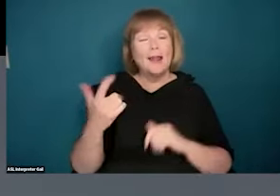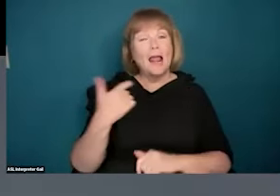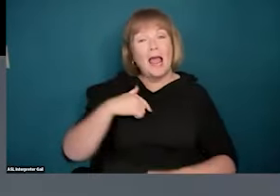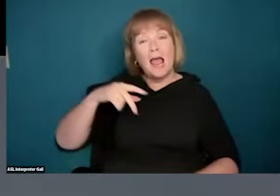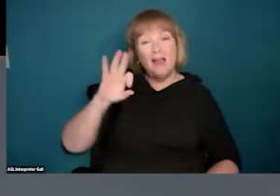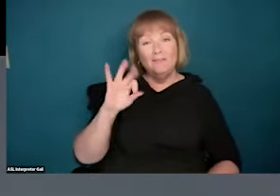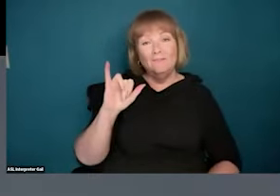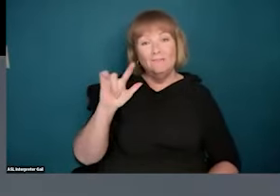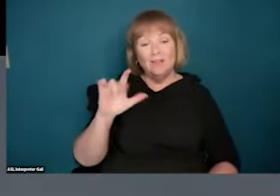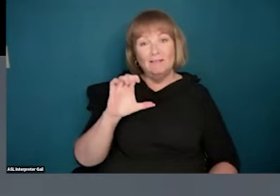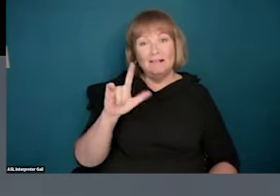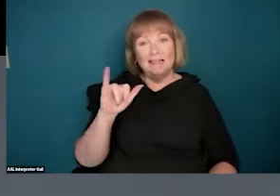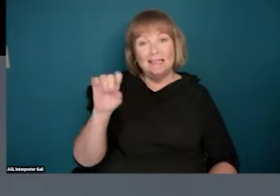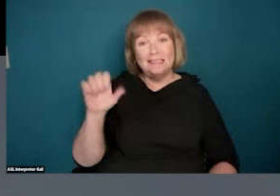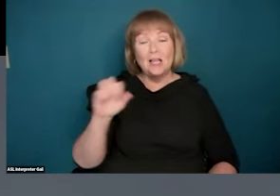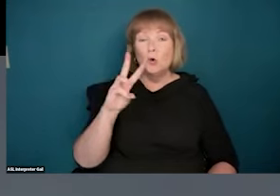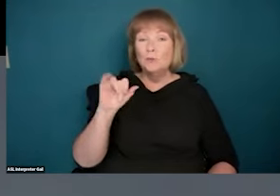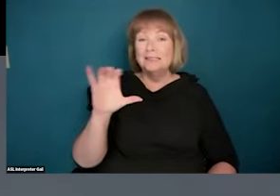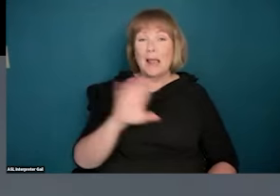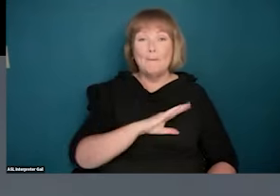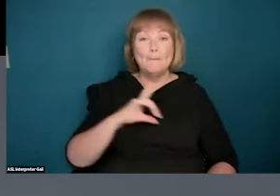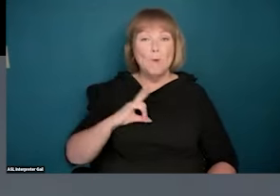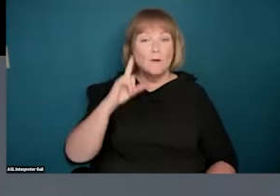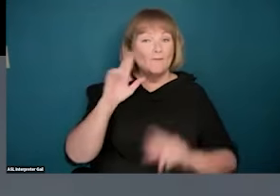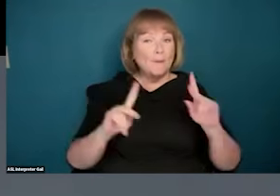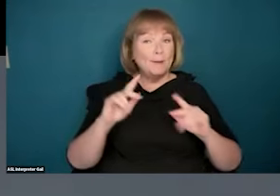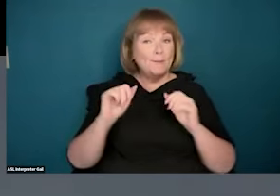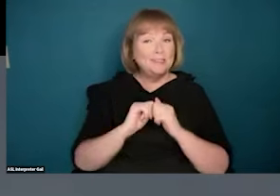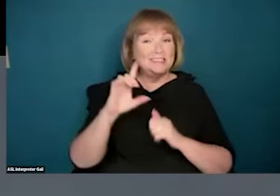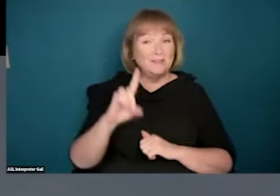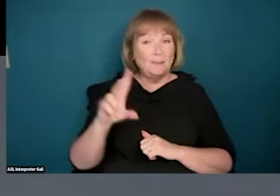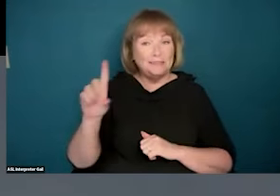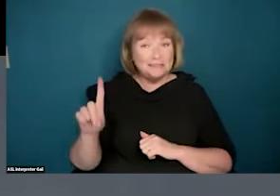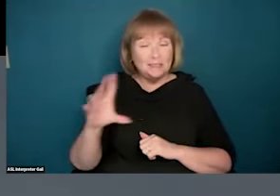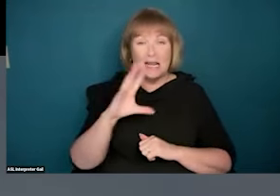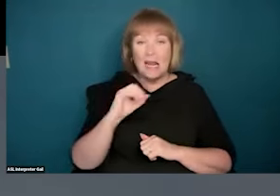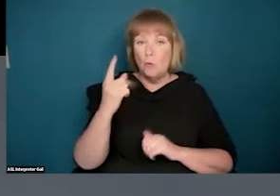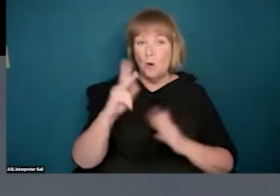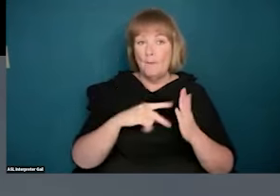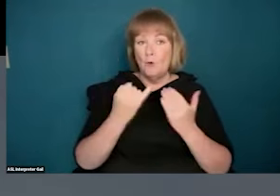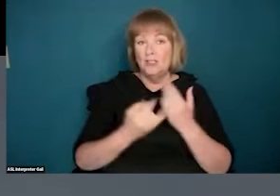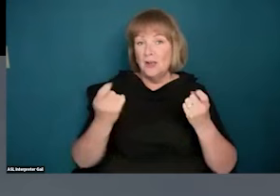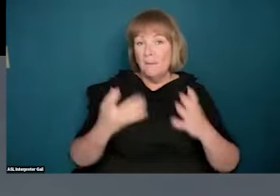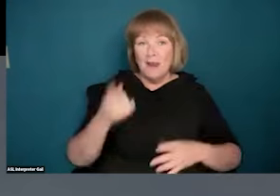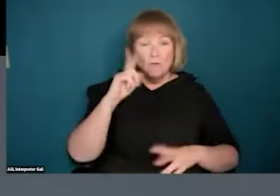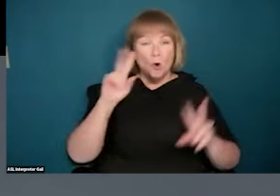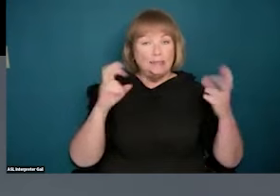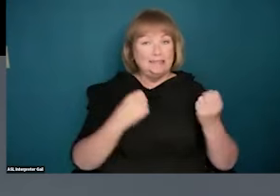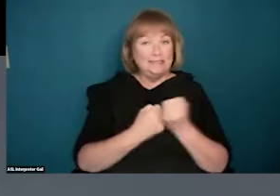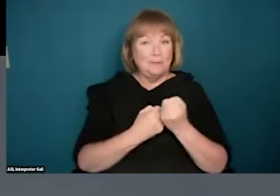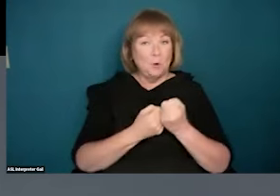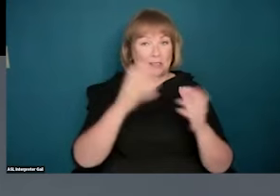Bienvenidos a todos. Yo soy Phil Klisser, soy una persona de la mesa directiva de la